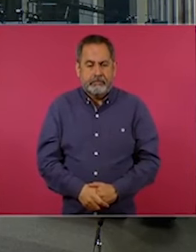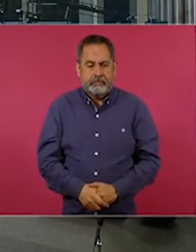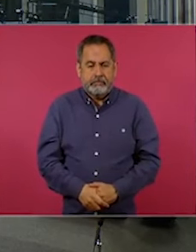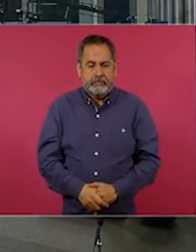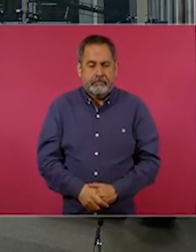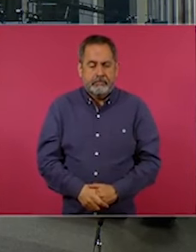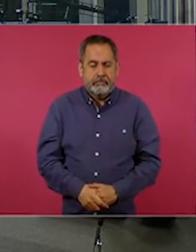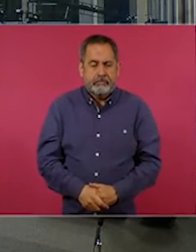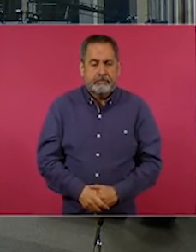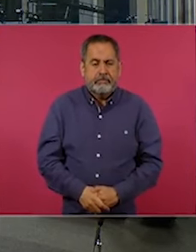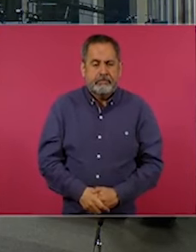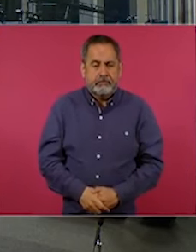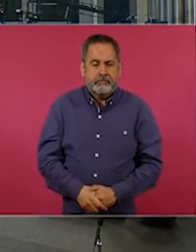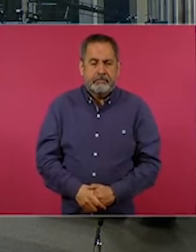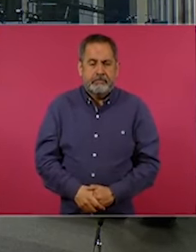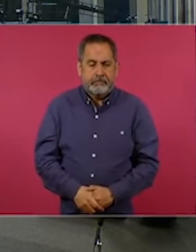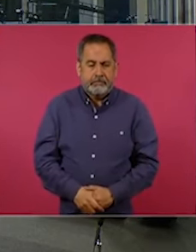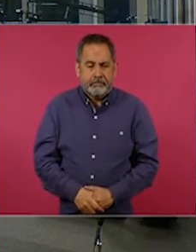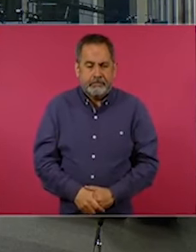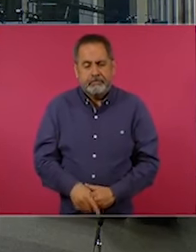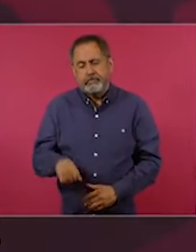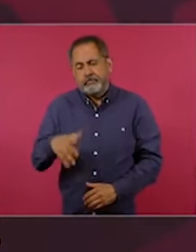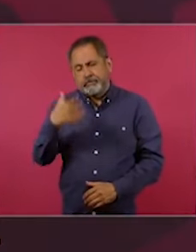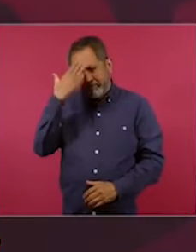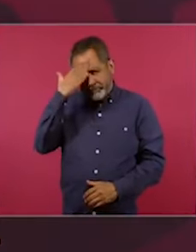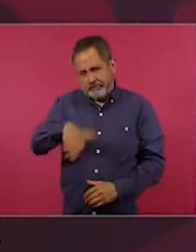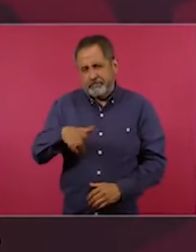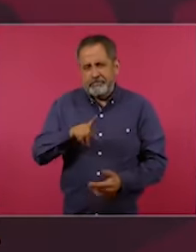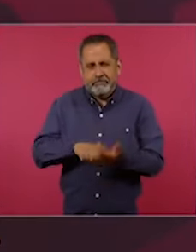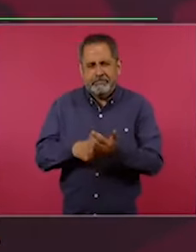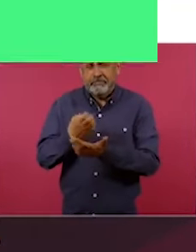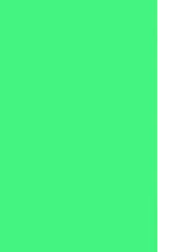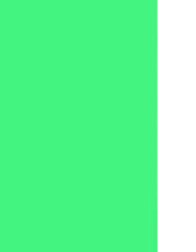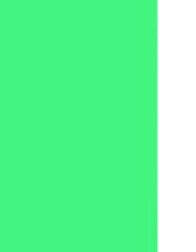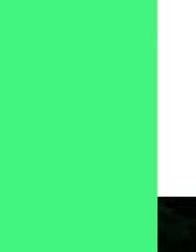él sabe que la economía está fuerte.